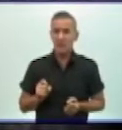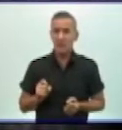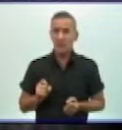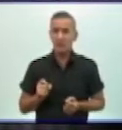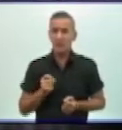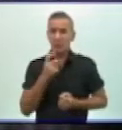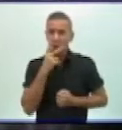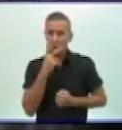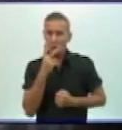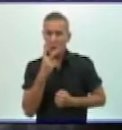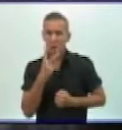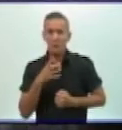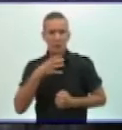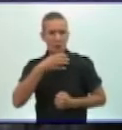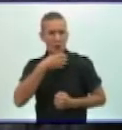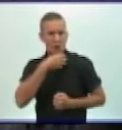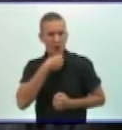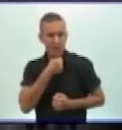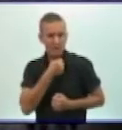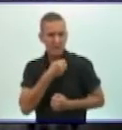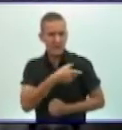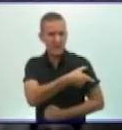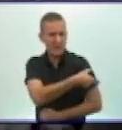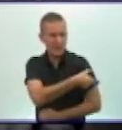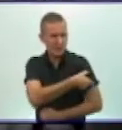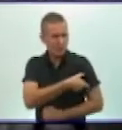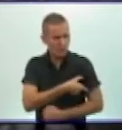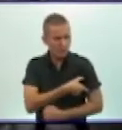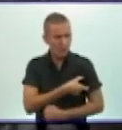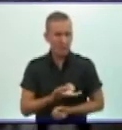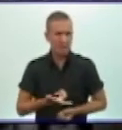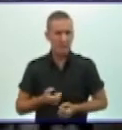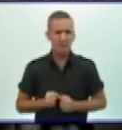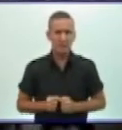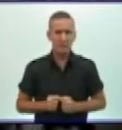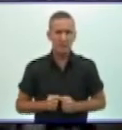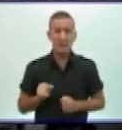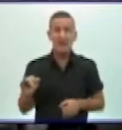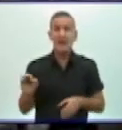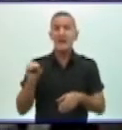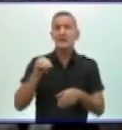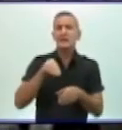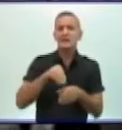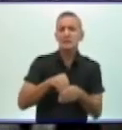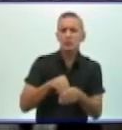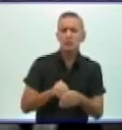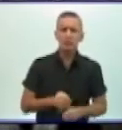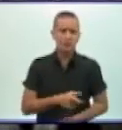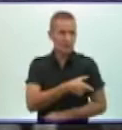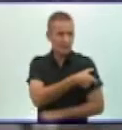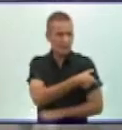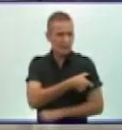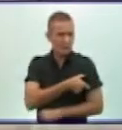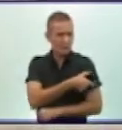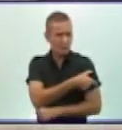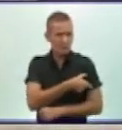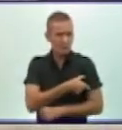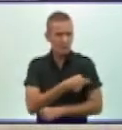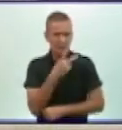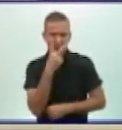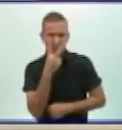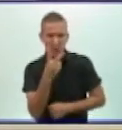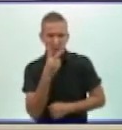que asaltaron el Moncada. ¿Qué hace Frank ante este hecho? Bueno, él logra introducirse en el cuartel Moncada ese día por la tarde y ve